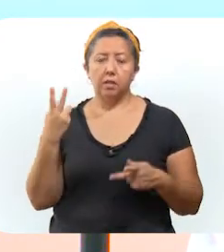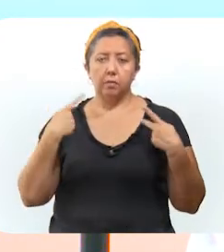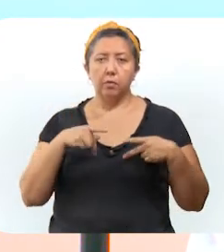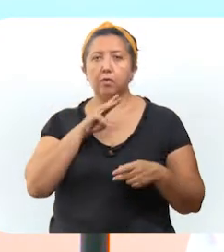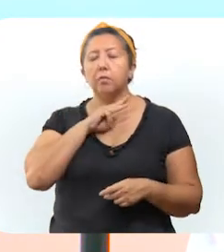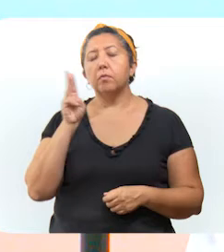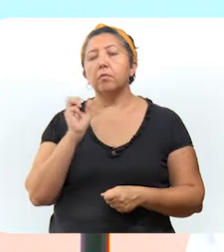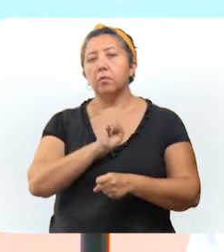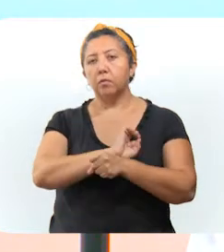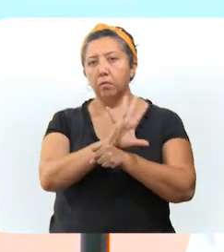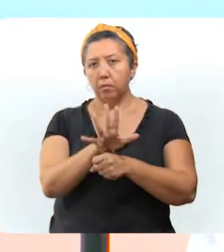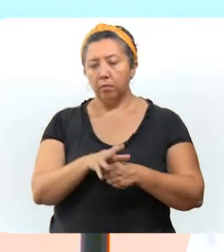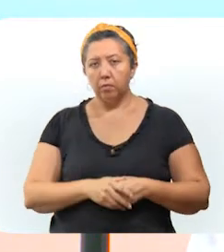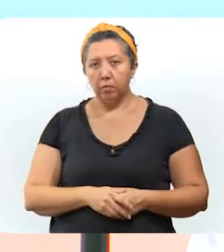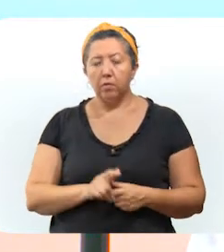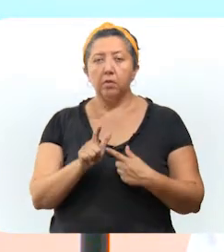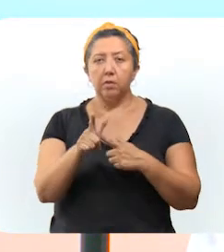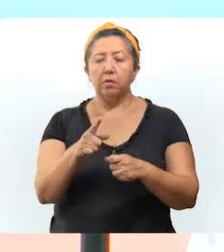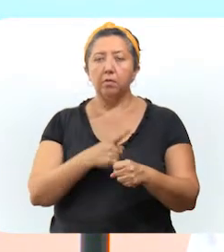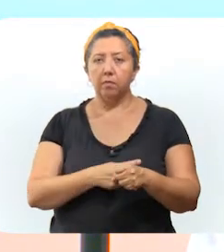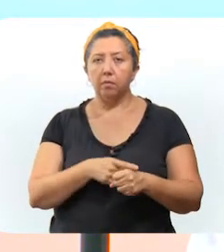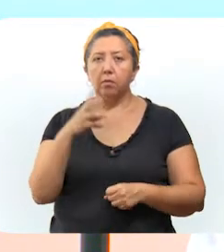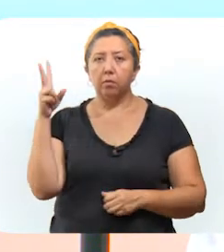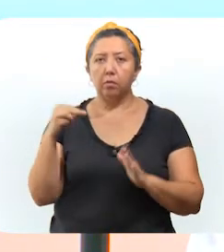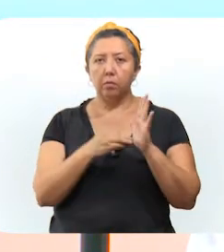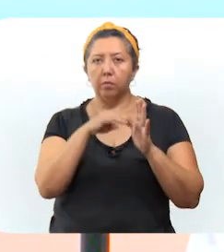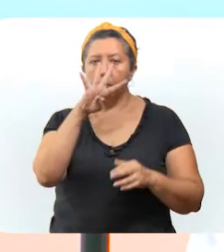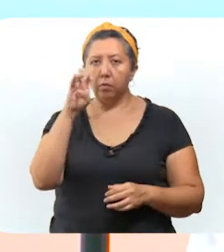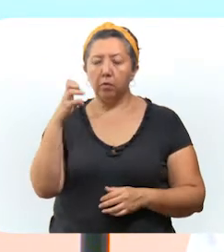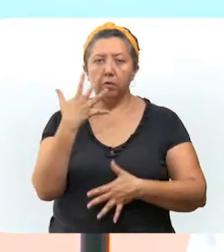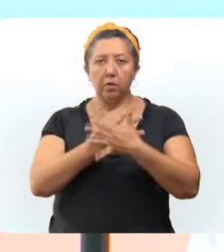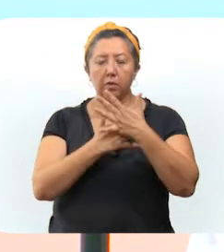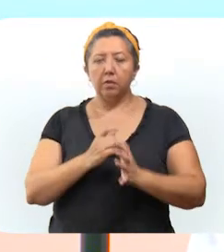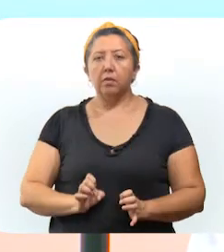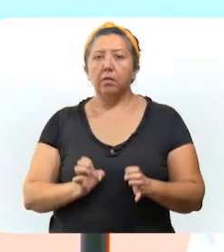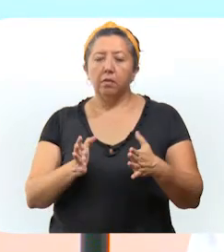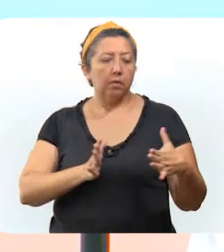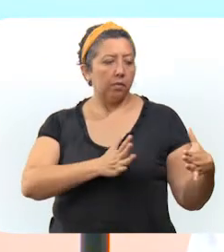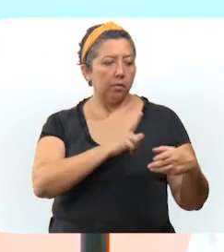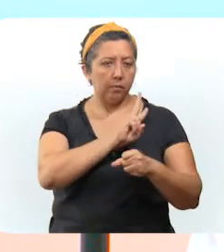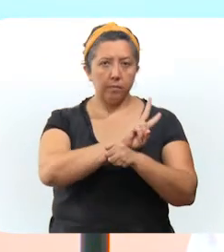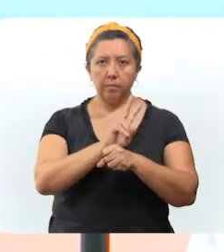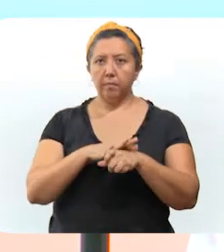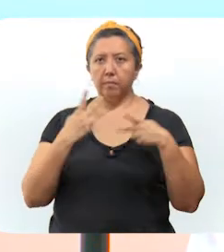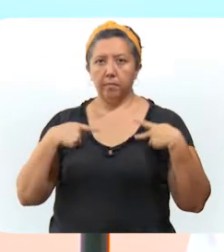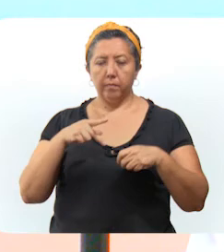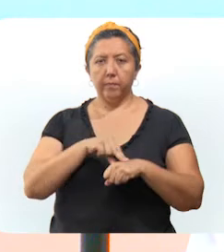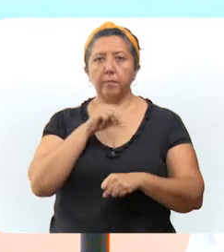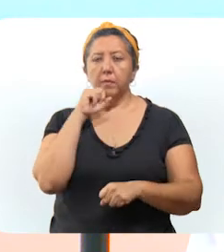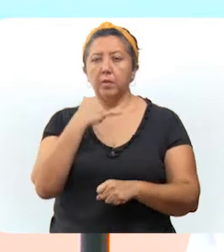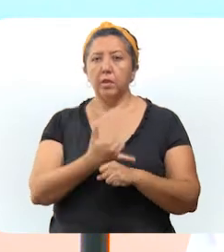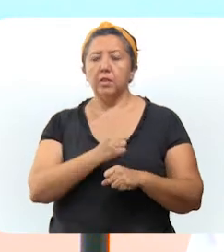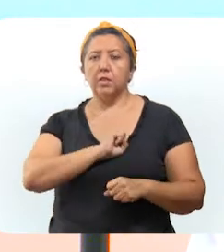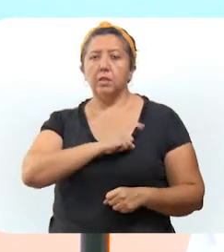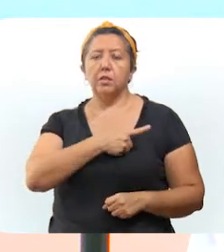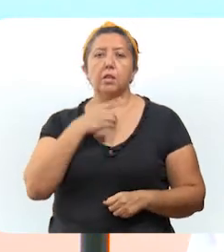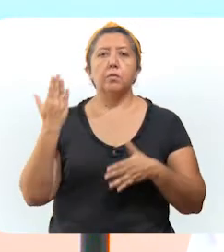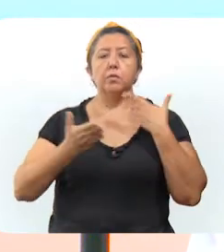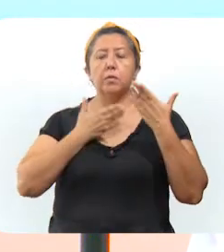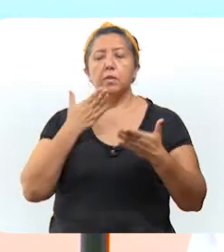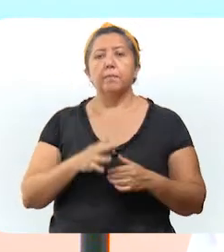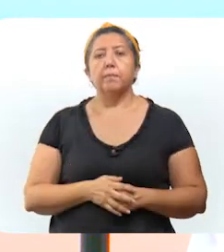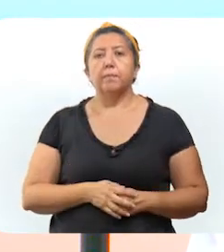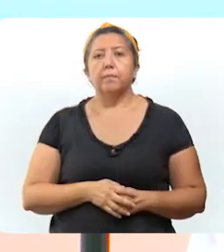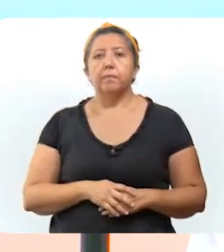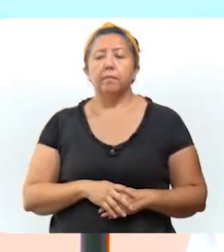fallecidas a causa del coronavirus. De los casos activos, 2.415 están estables, aislados y monitoreados por personal médico de los servicios de